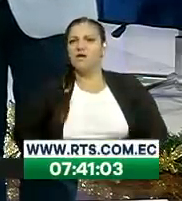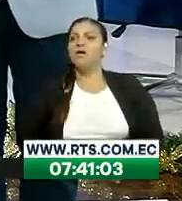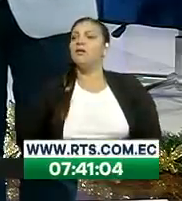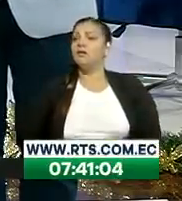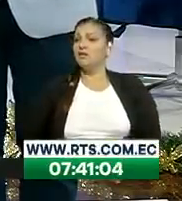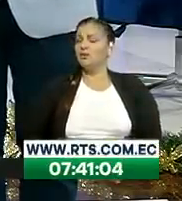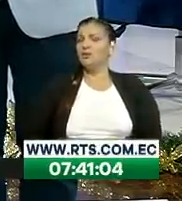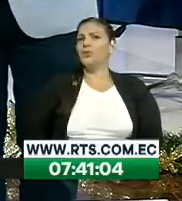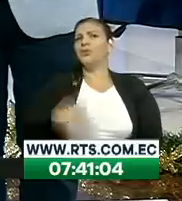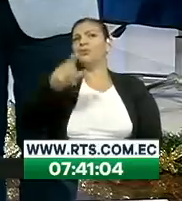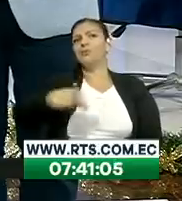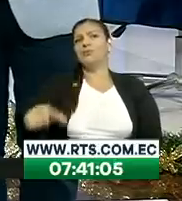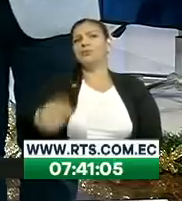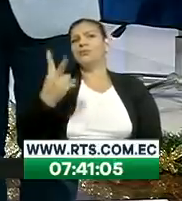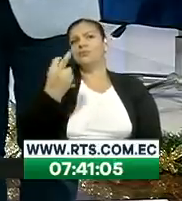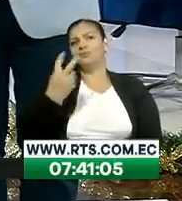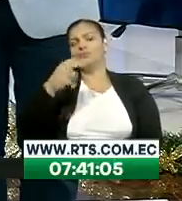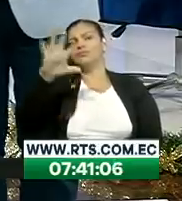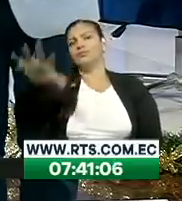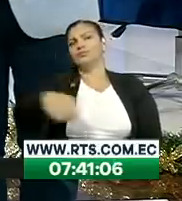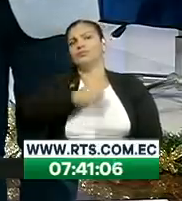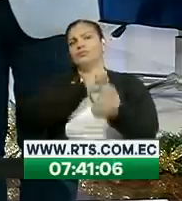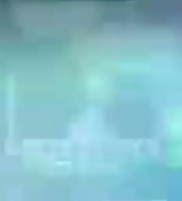detenidas para investigaciones. Veamos.